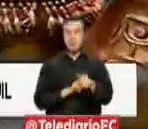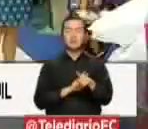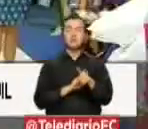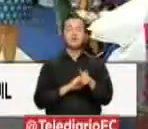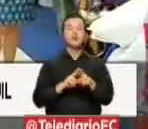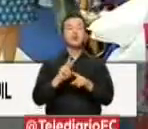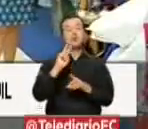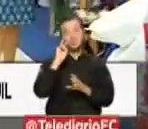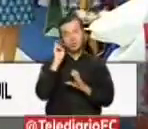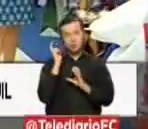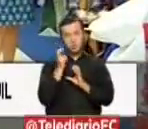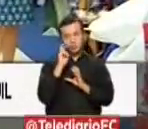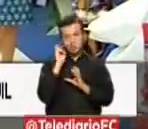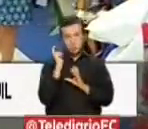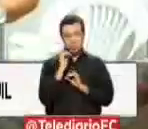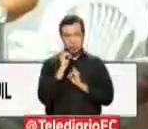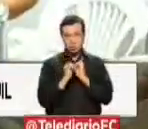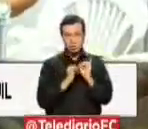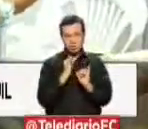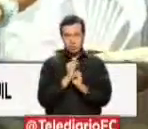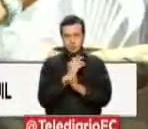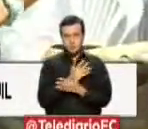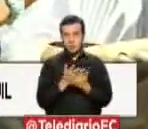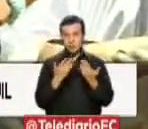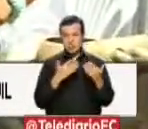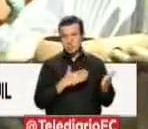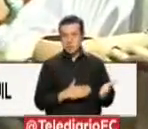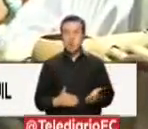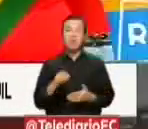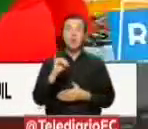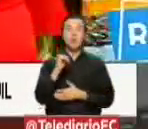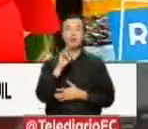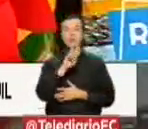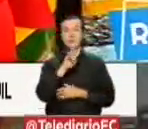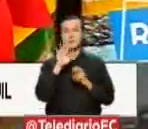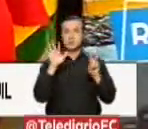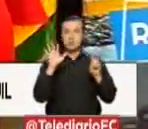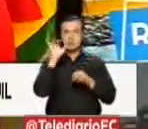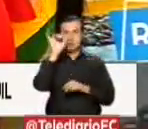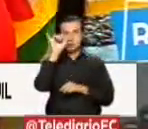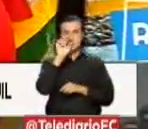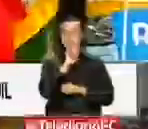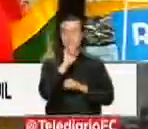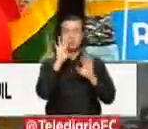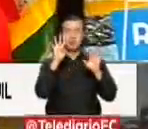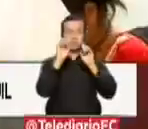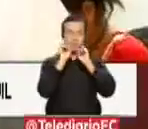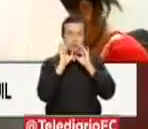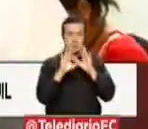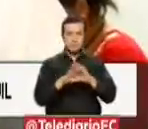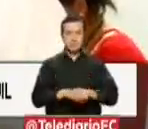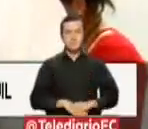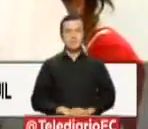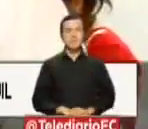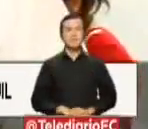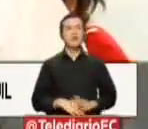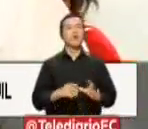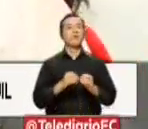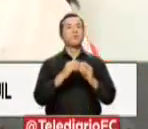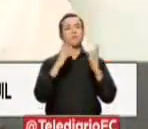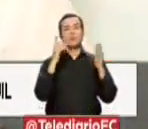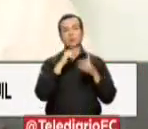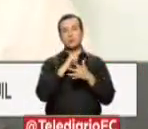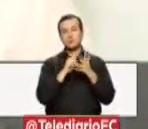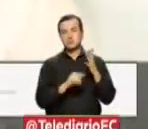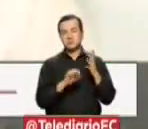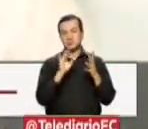Turismo, Tourism International Market, entre el jueves 27 y el sábado 29 de septiembre. Tenemos muchas riquezas